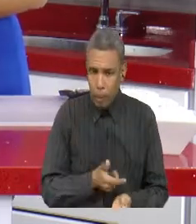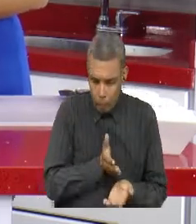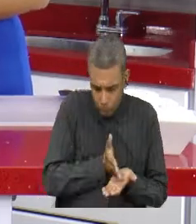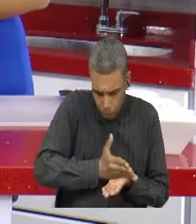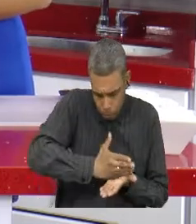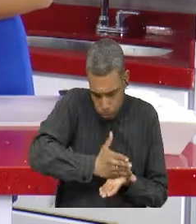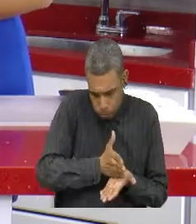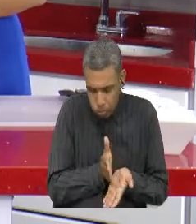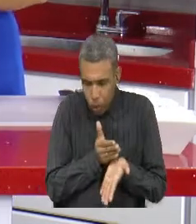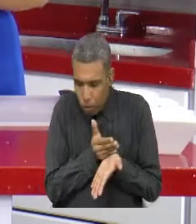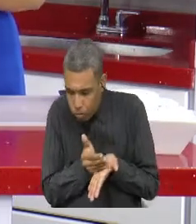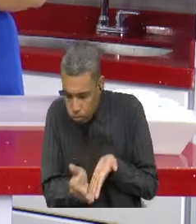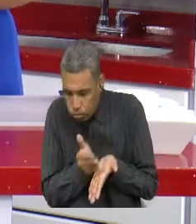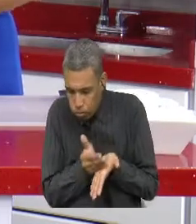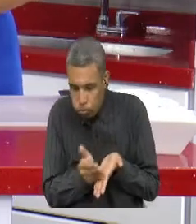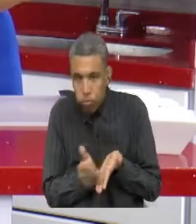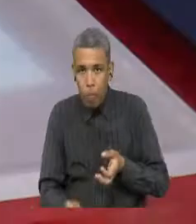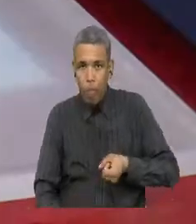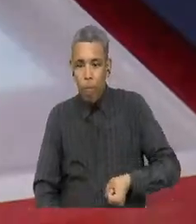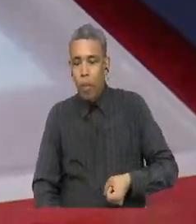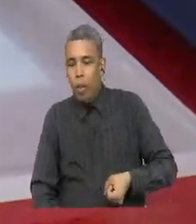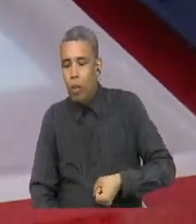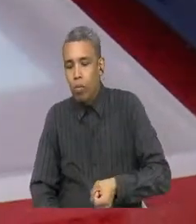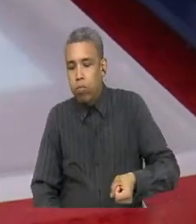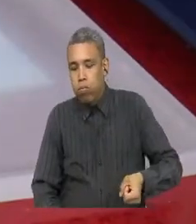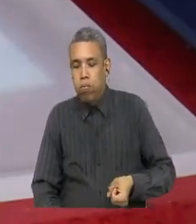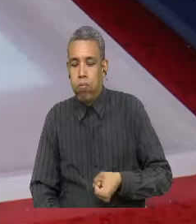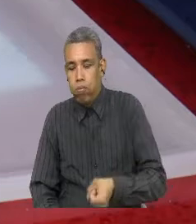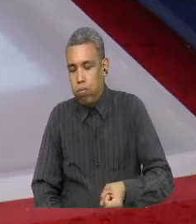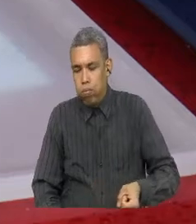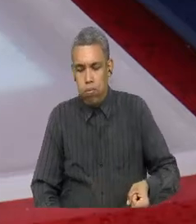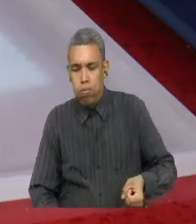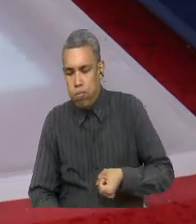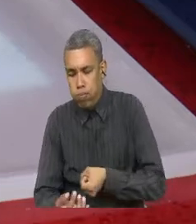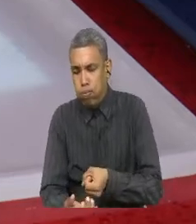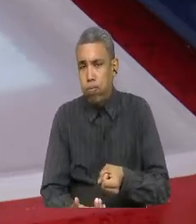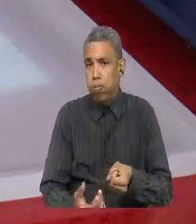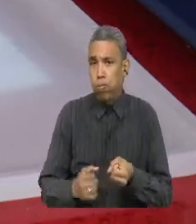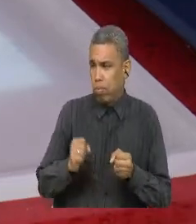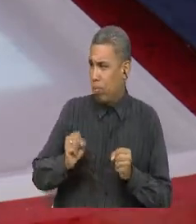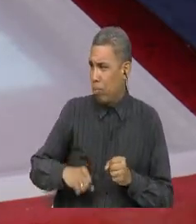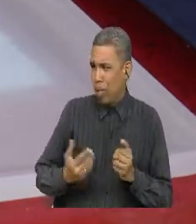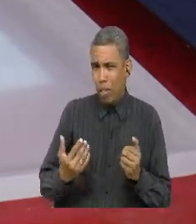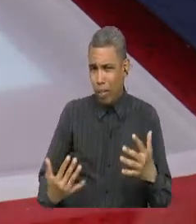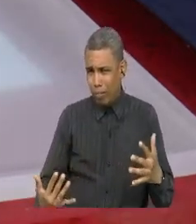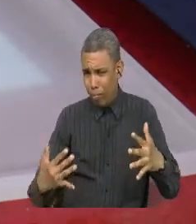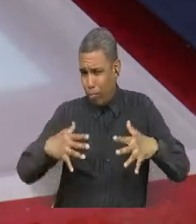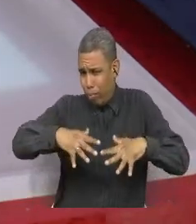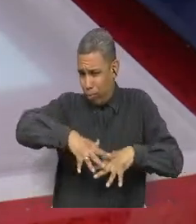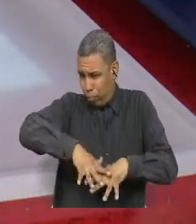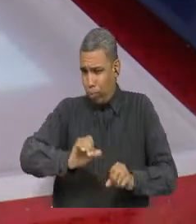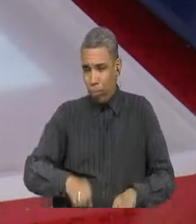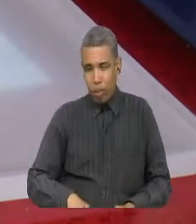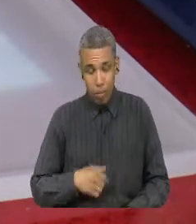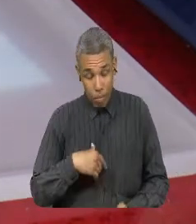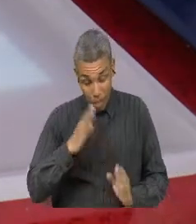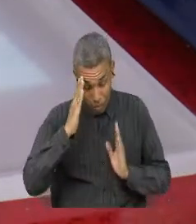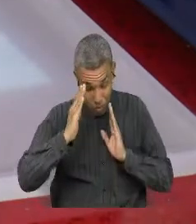claro. La idea es que... La idea es que los productos se pueden trabajar de muchas formas. Ya en la cocina todo está